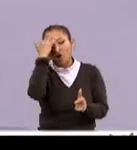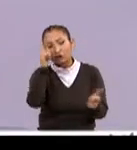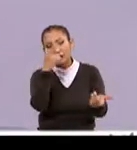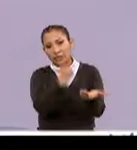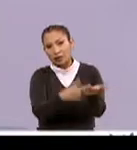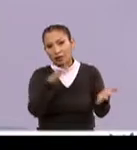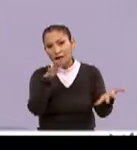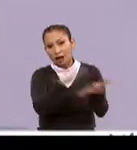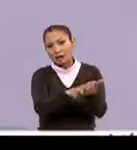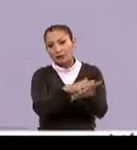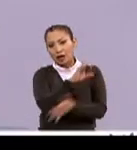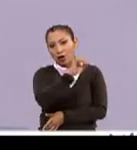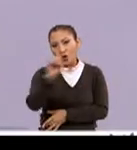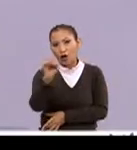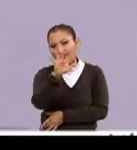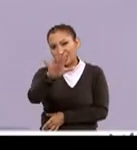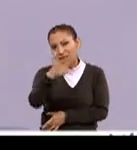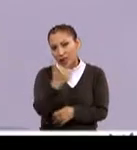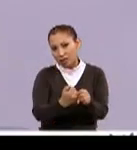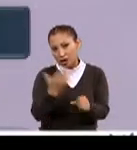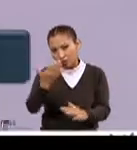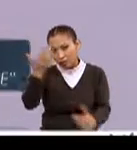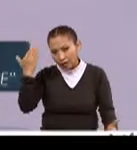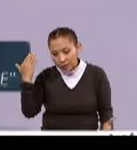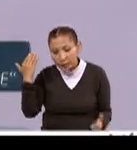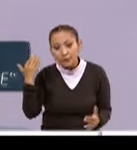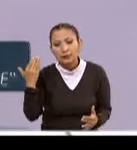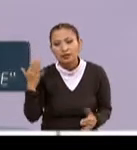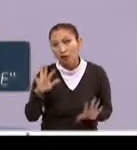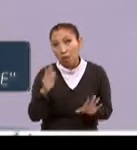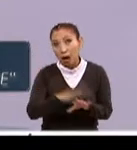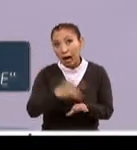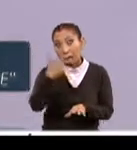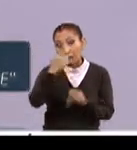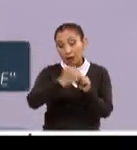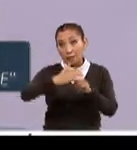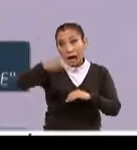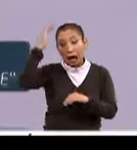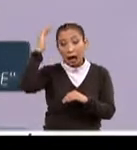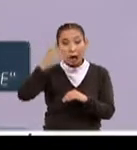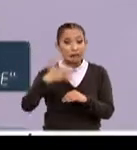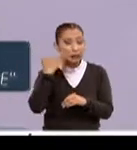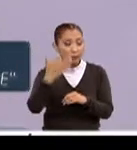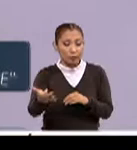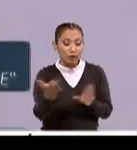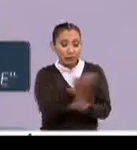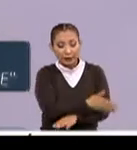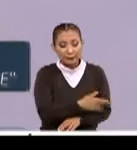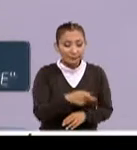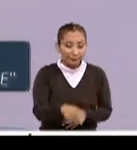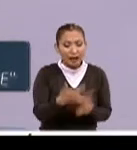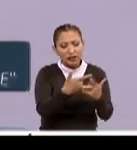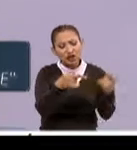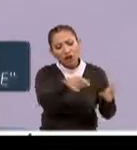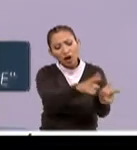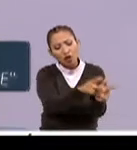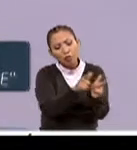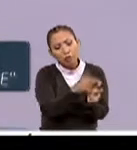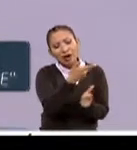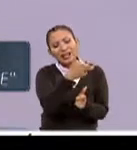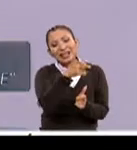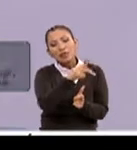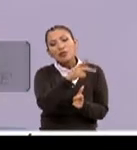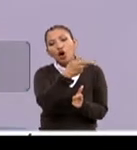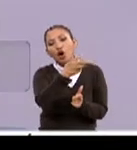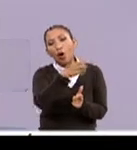Oriente hace casi 7 años, no, más de 7 años. Y bueno, es la historia de este grupo de hip hop